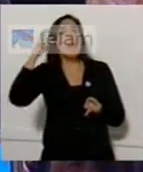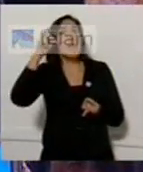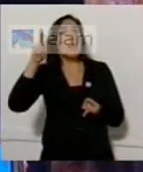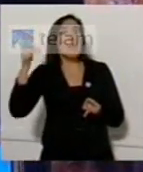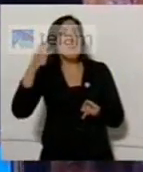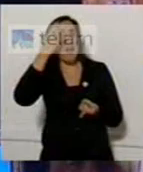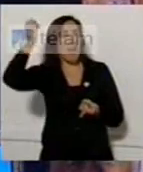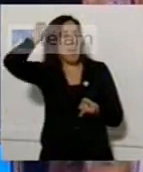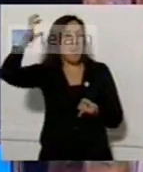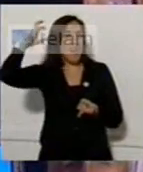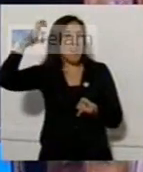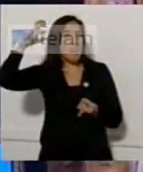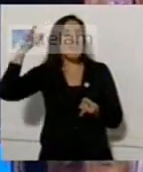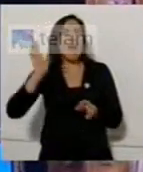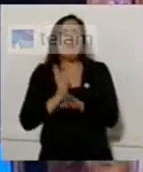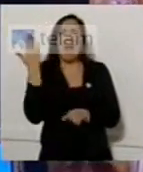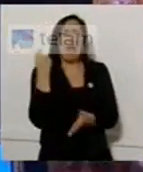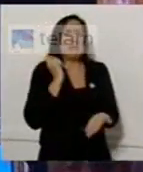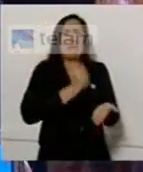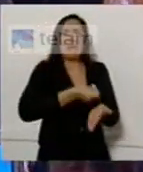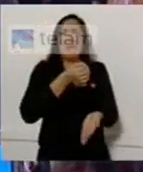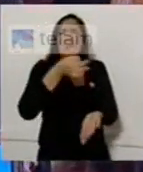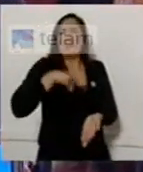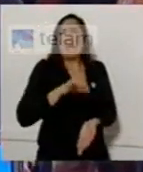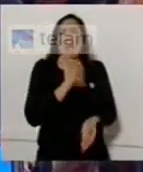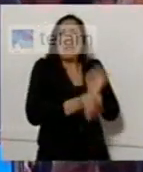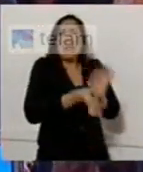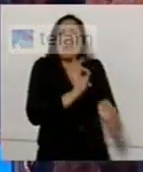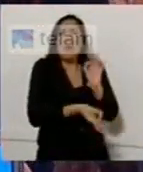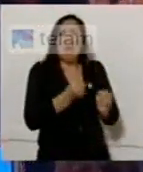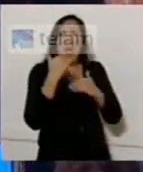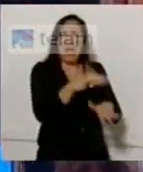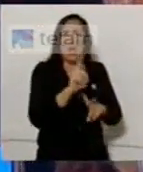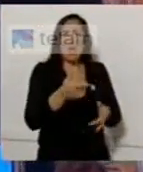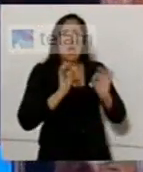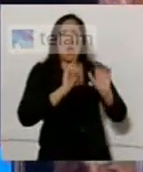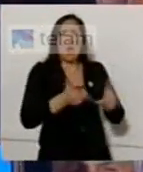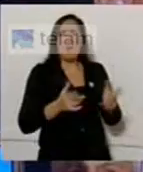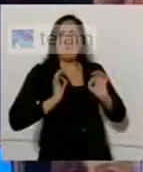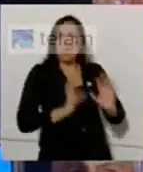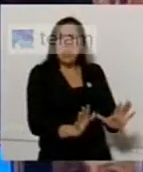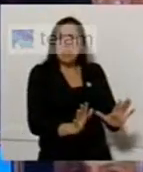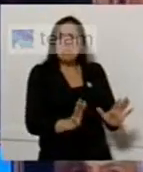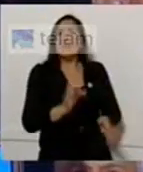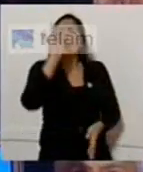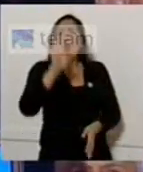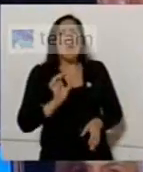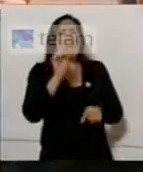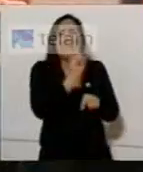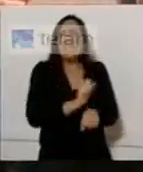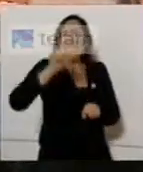dos monedas, no había vacaciones, no había aguinaldos, solamente había